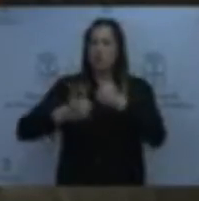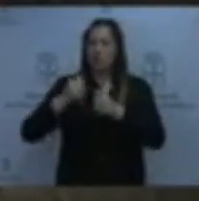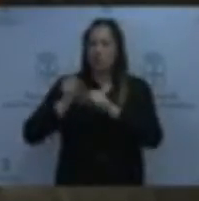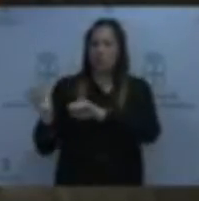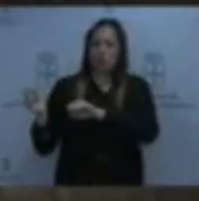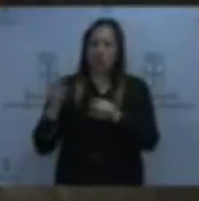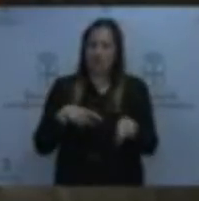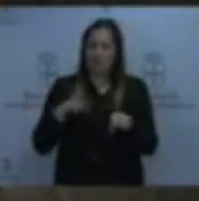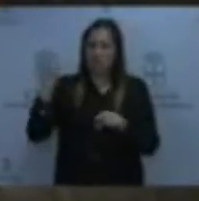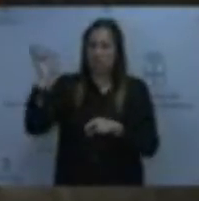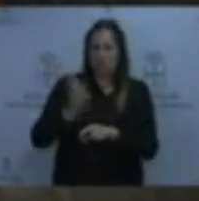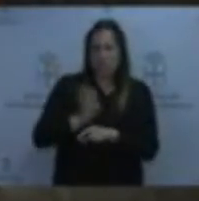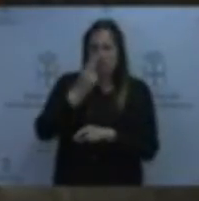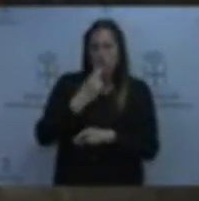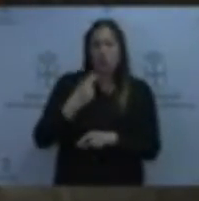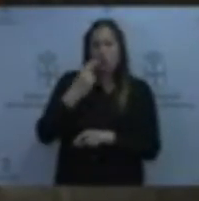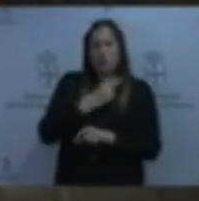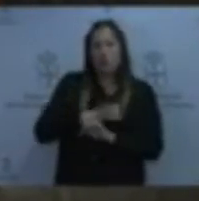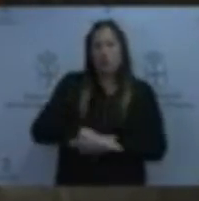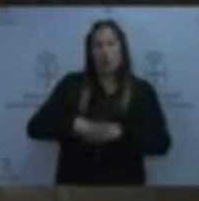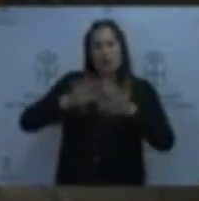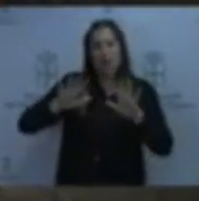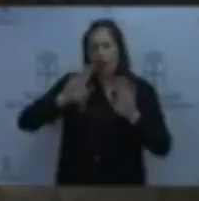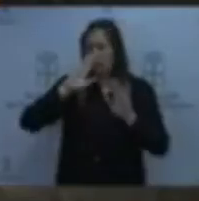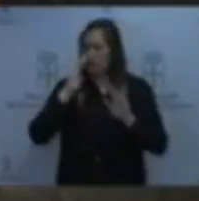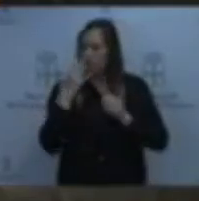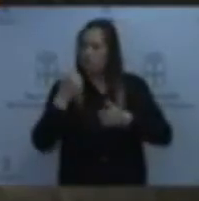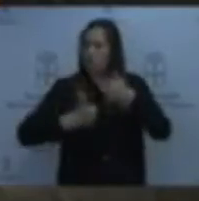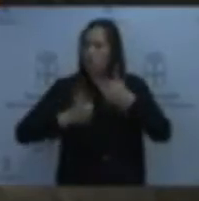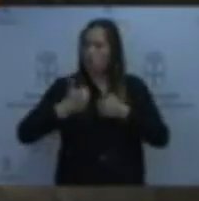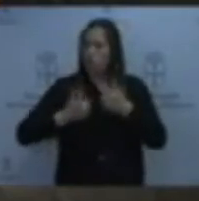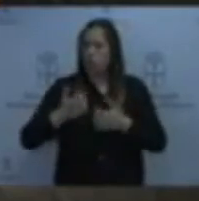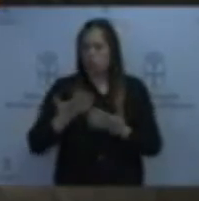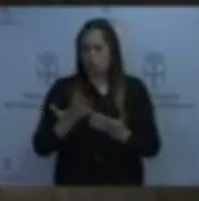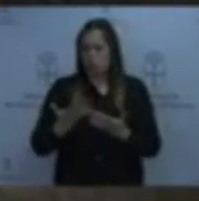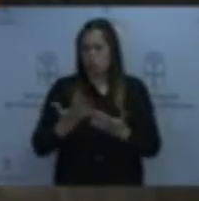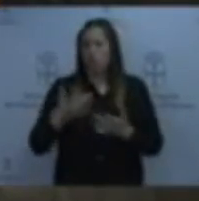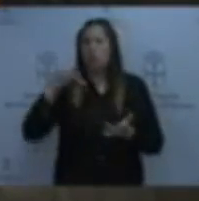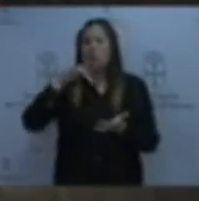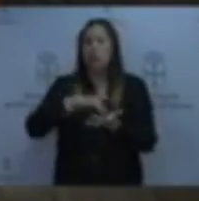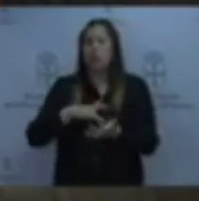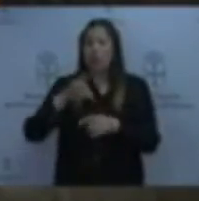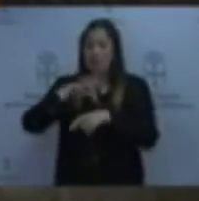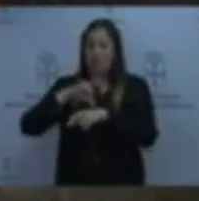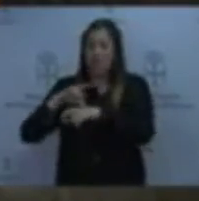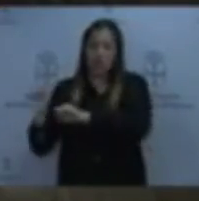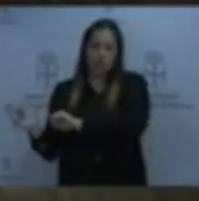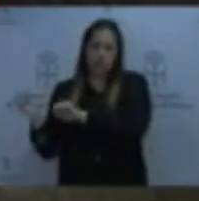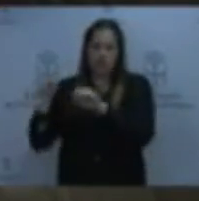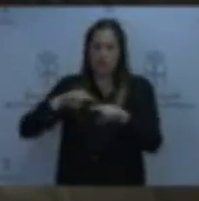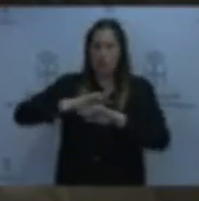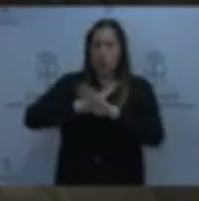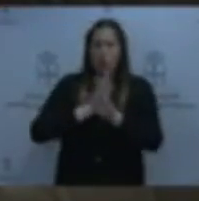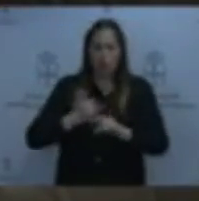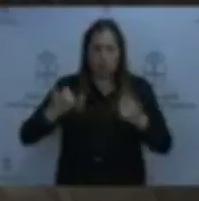y hay un compromiso claro con un concurso oposición. Cuando el concurso de traslado de médicos, que es el último que queda,